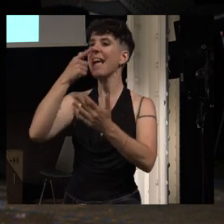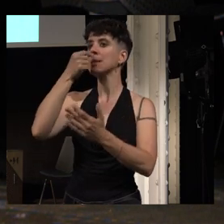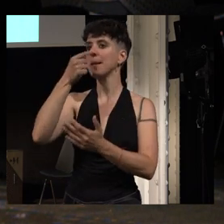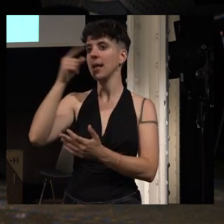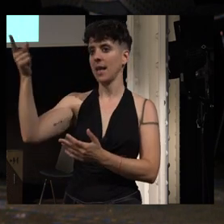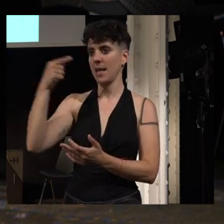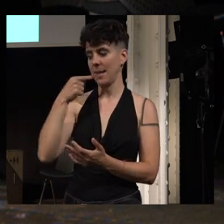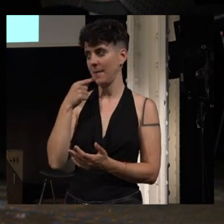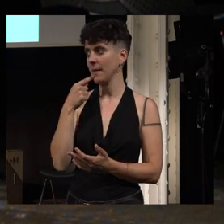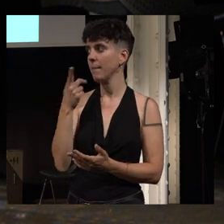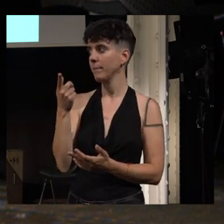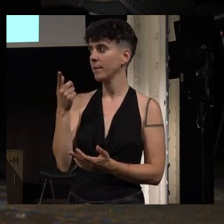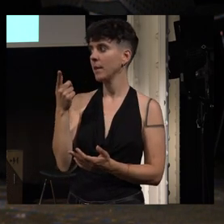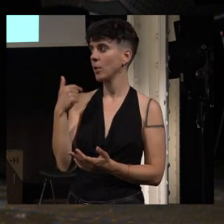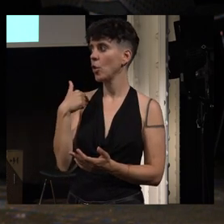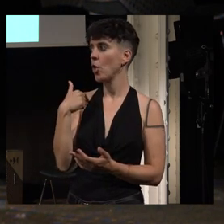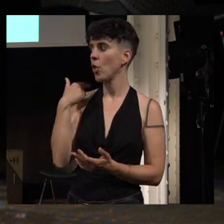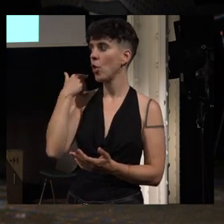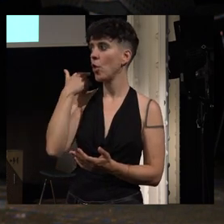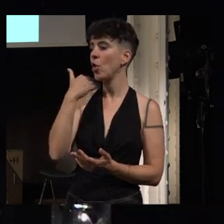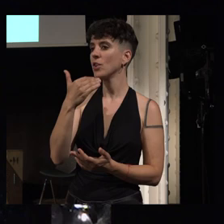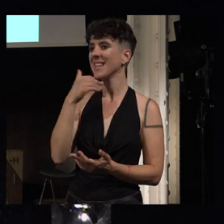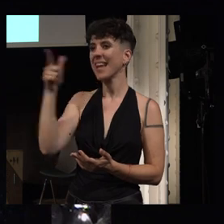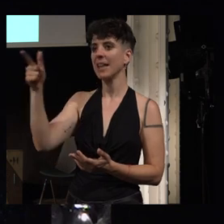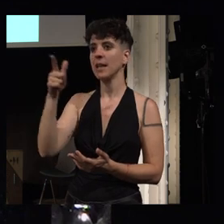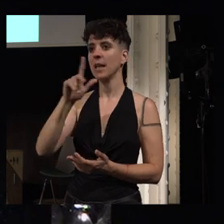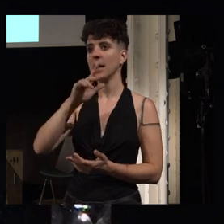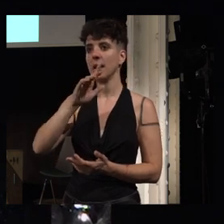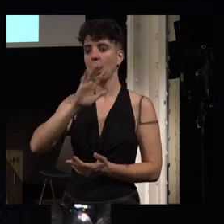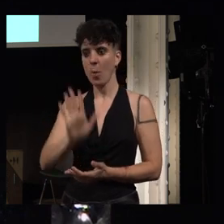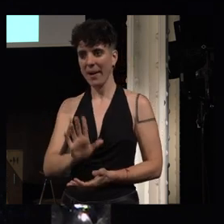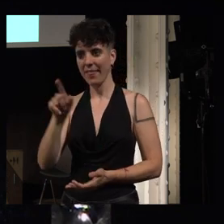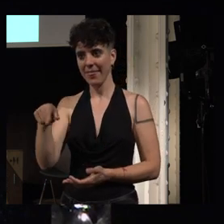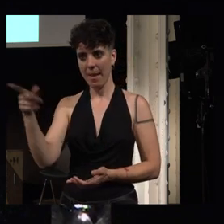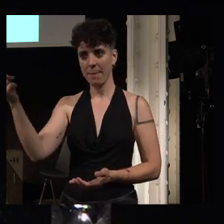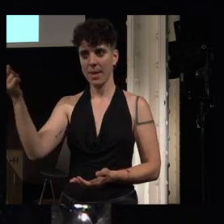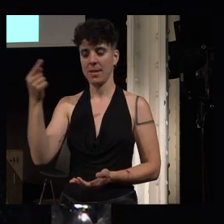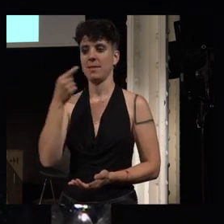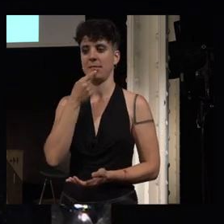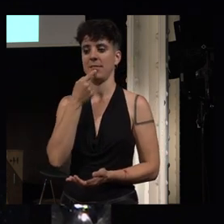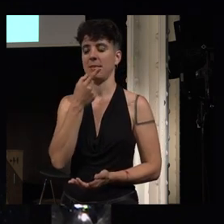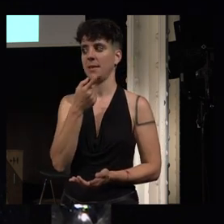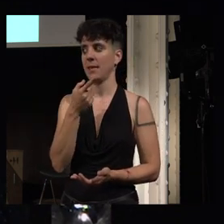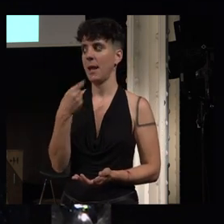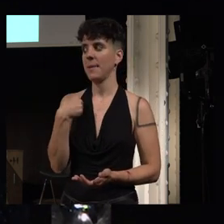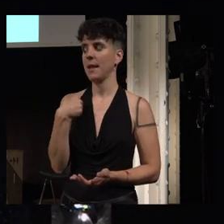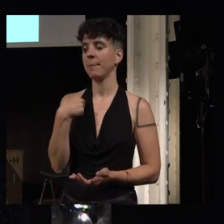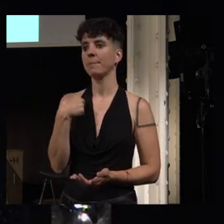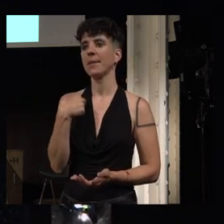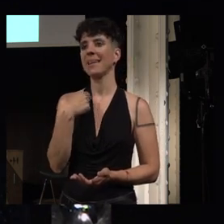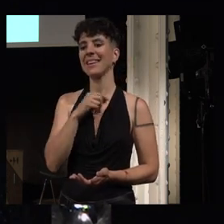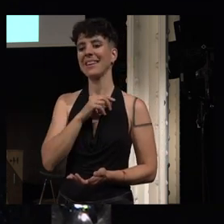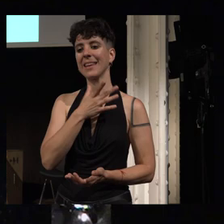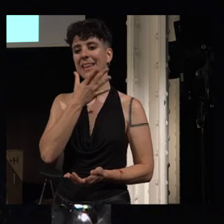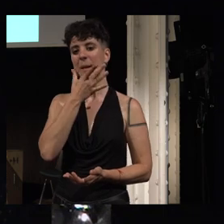Pero es la verdad, y sí que a ti también te lo parecen, Laura, por eso lo digo. Pero que a mí eso me parecía como difícil, y al mismo tiempo pensaba,